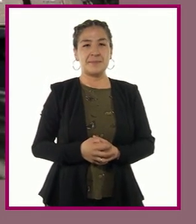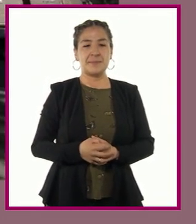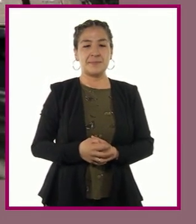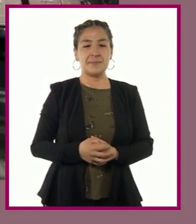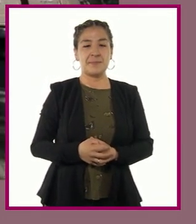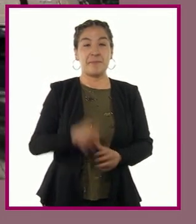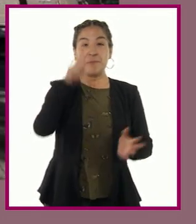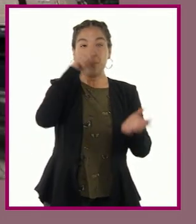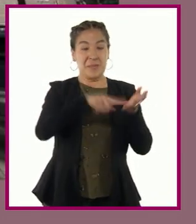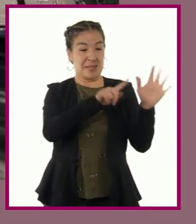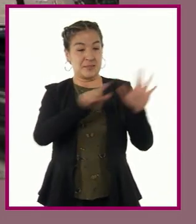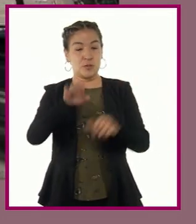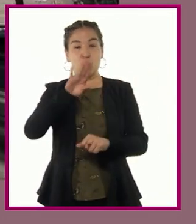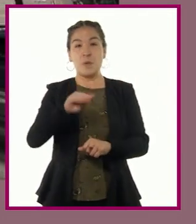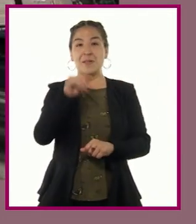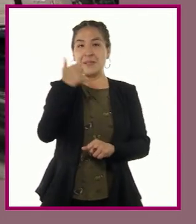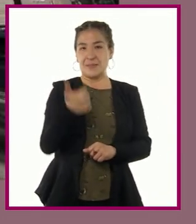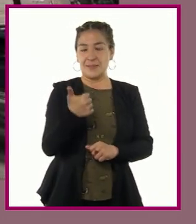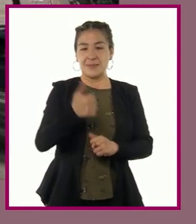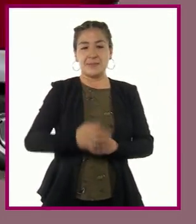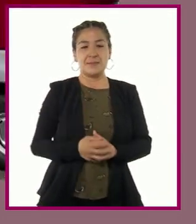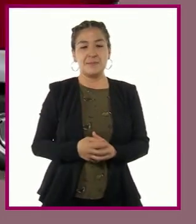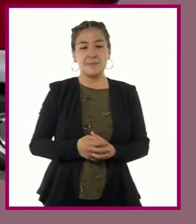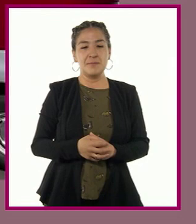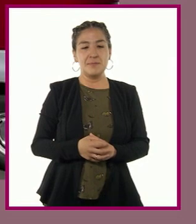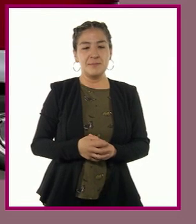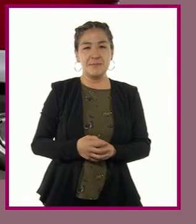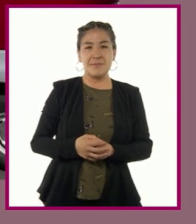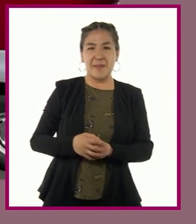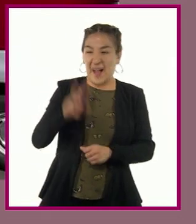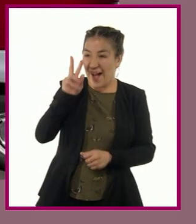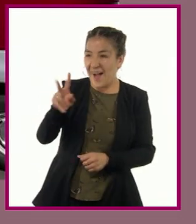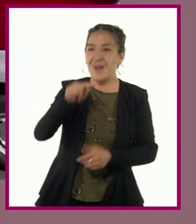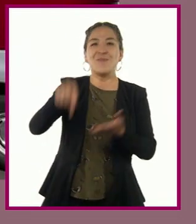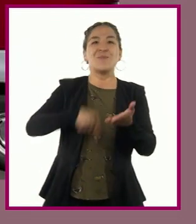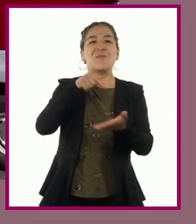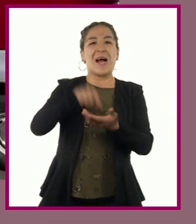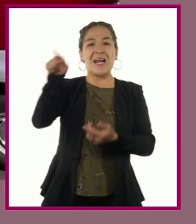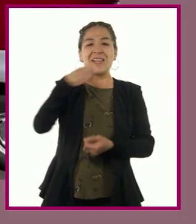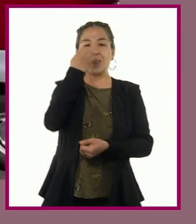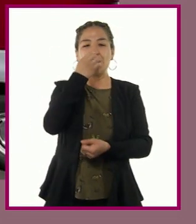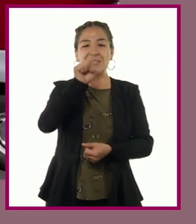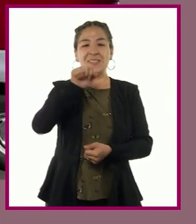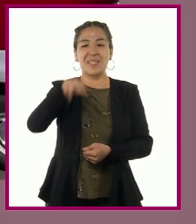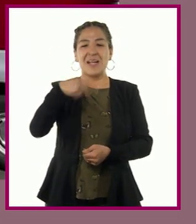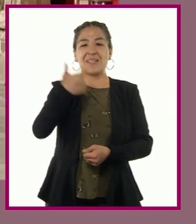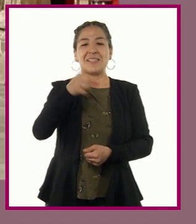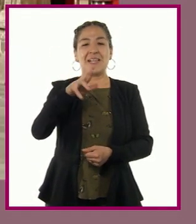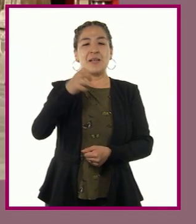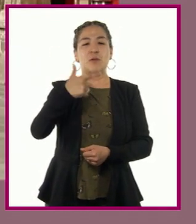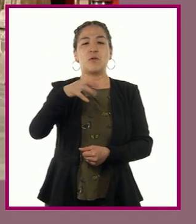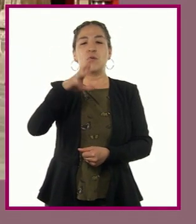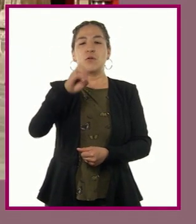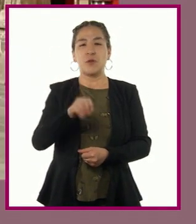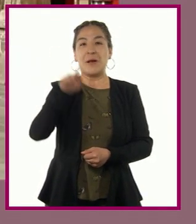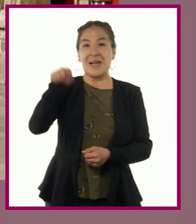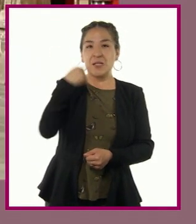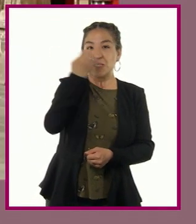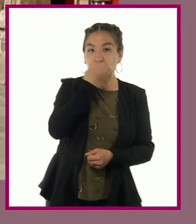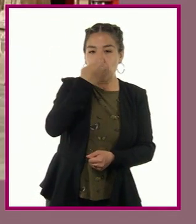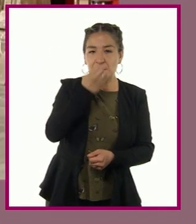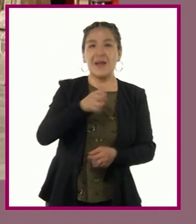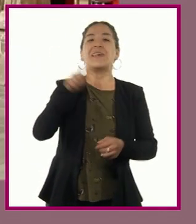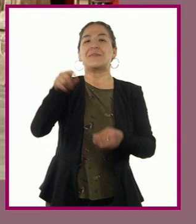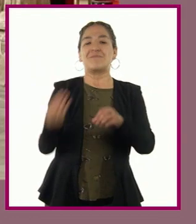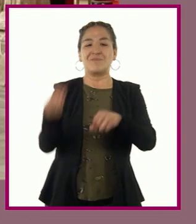En 1796 encontró un lugar en el Colegio de San Gregorio, situado en la calle de San Ildefonso, donde realizó